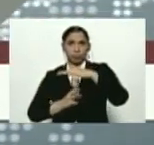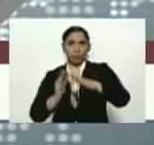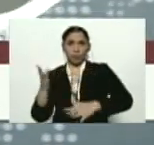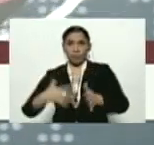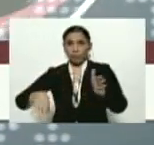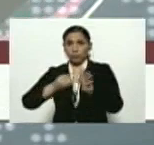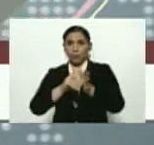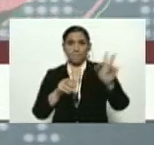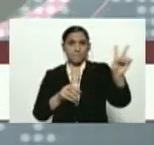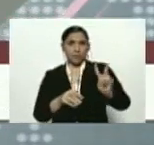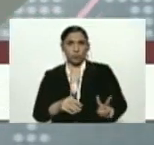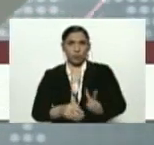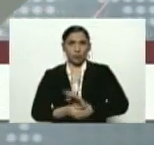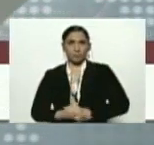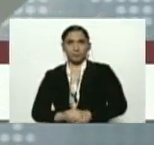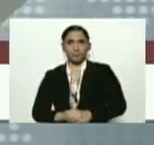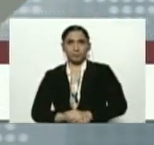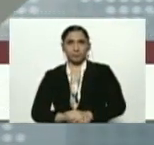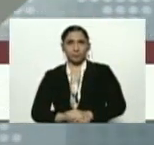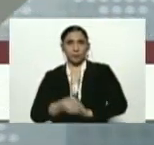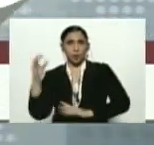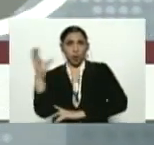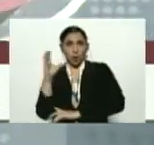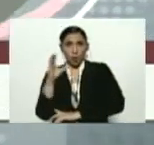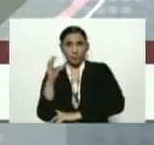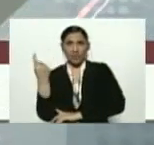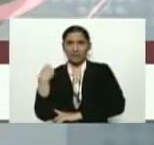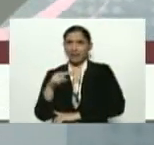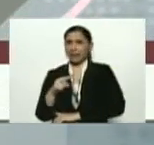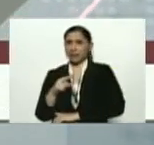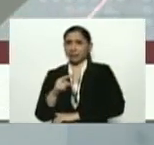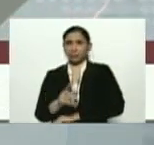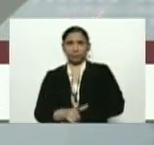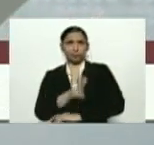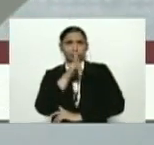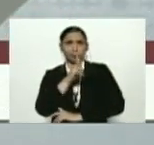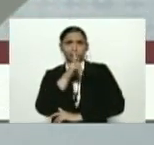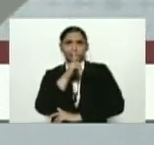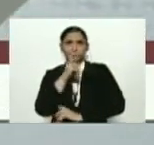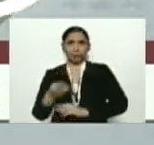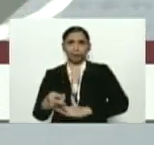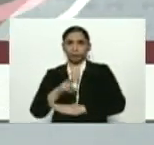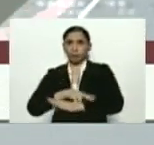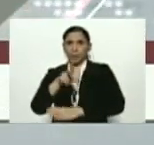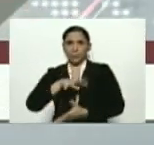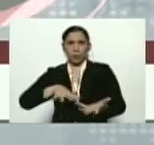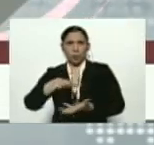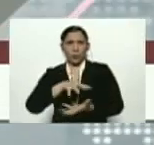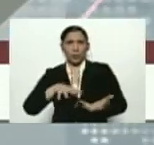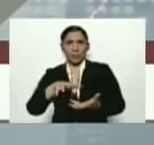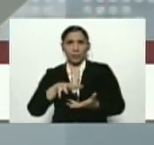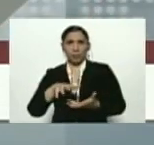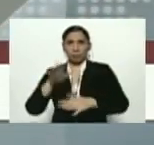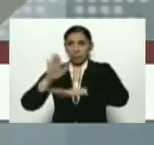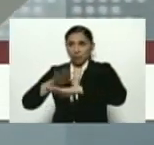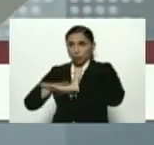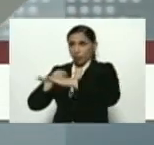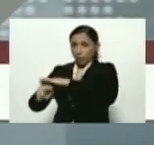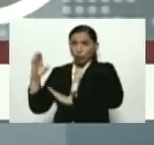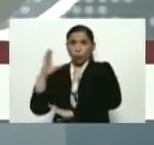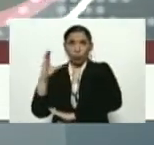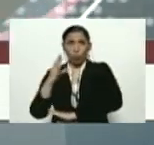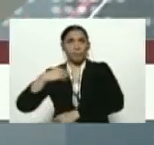a nuestra patria. Colombia tiene un escándalo, pero esa crisis lo originaron ellos.